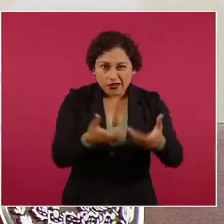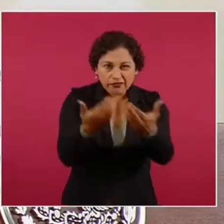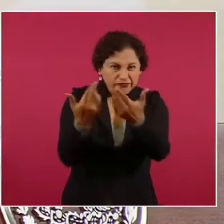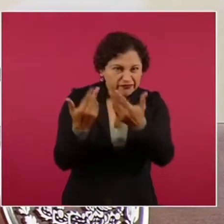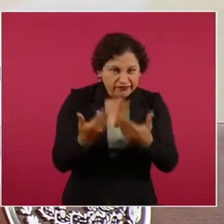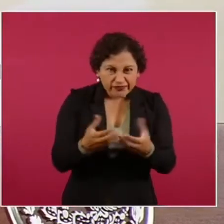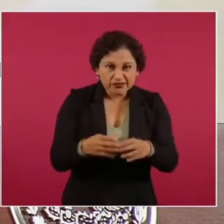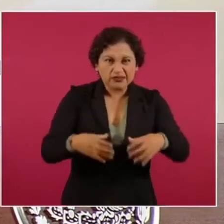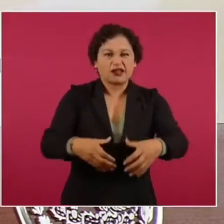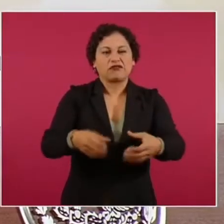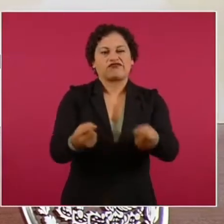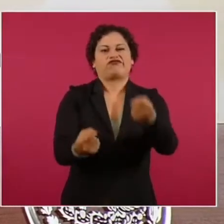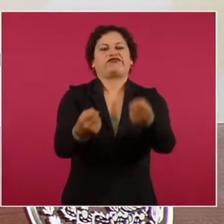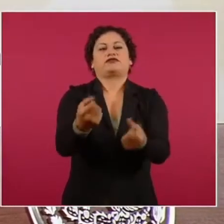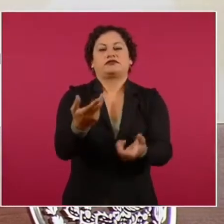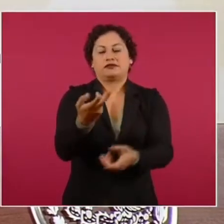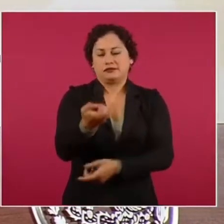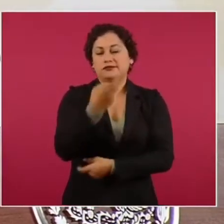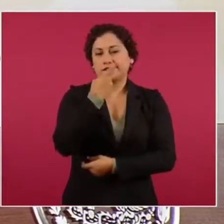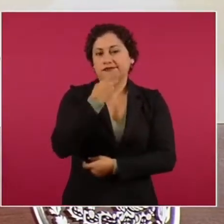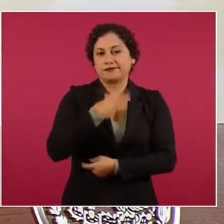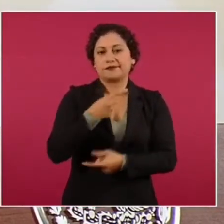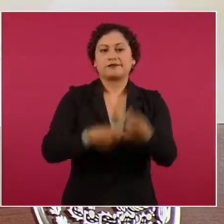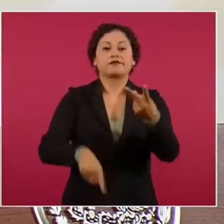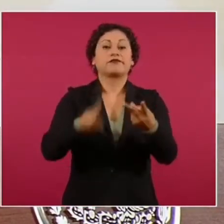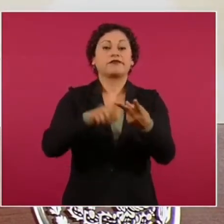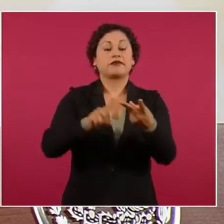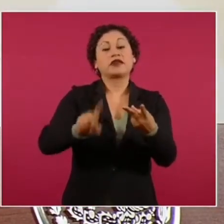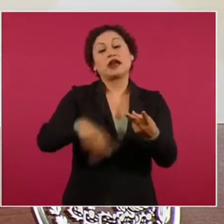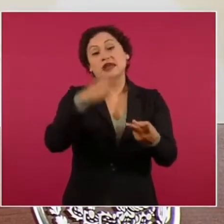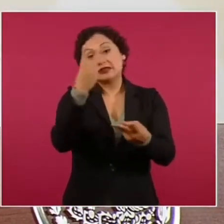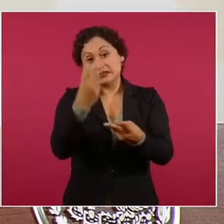y creo que en segundo o en tercero seguridad.